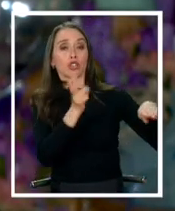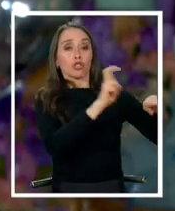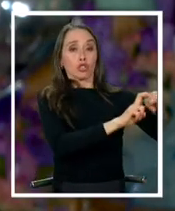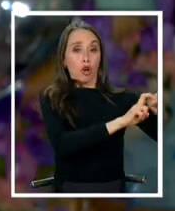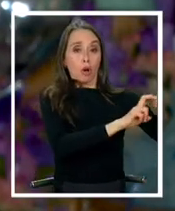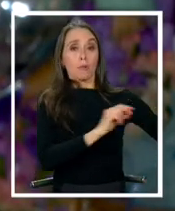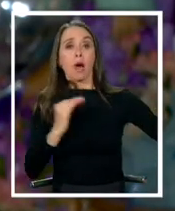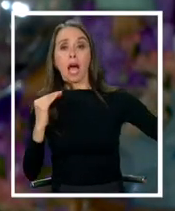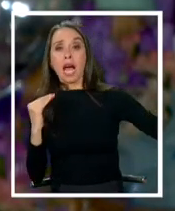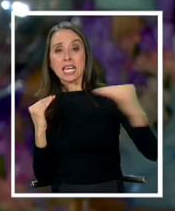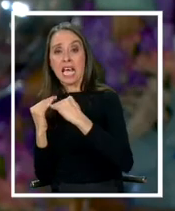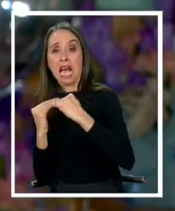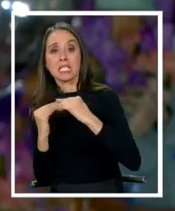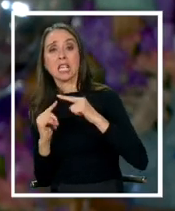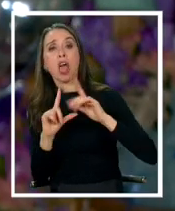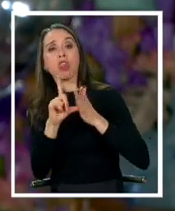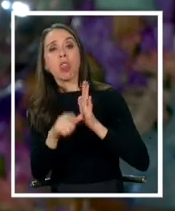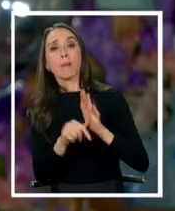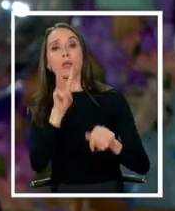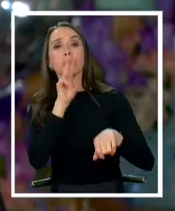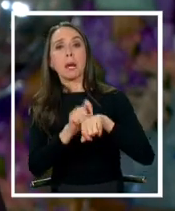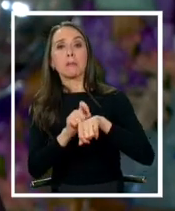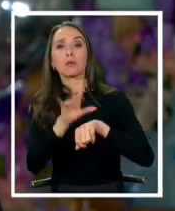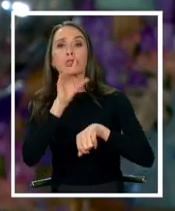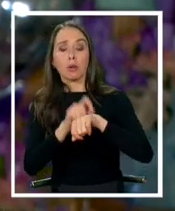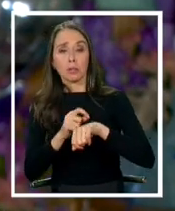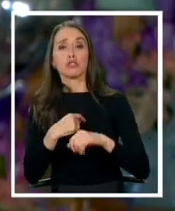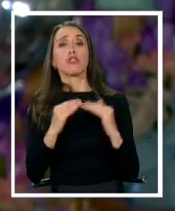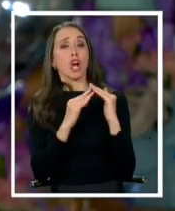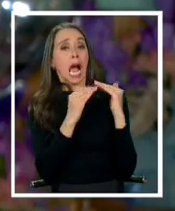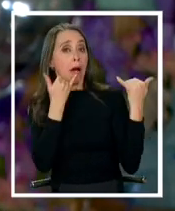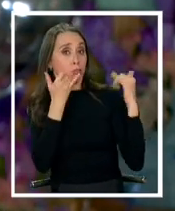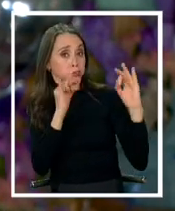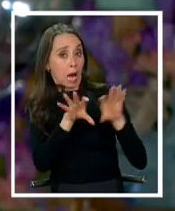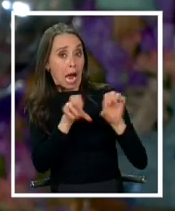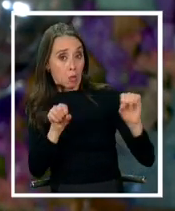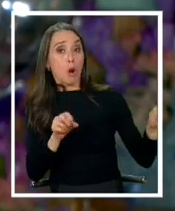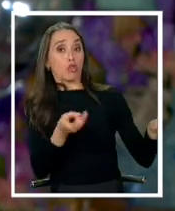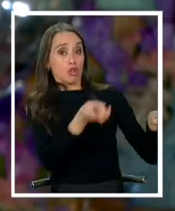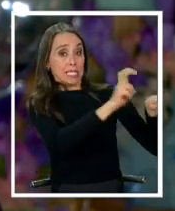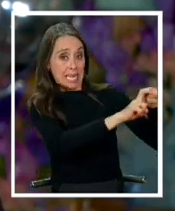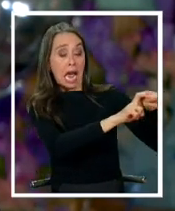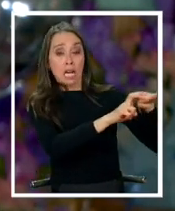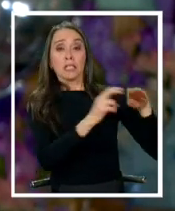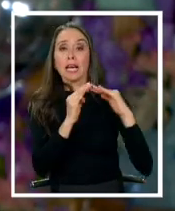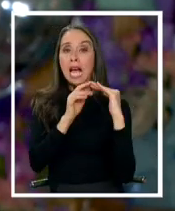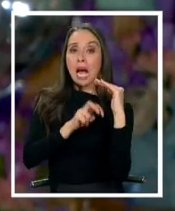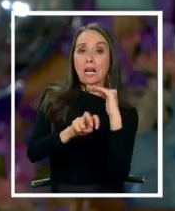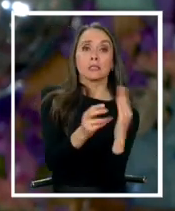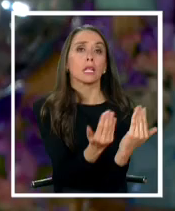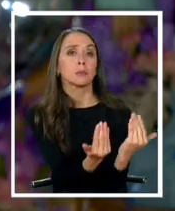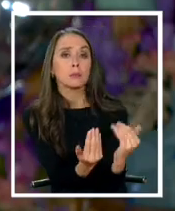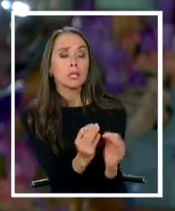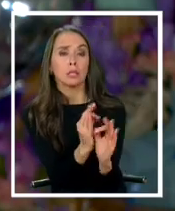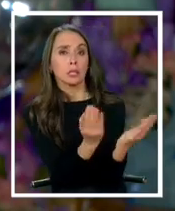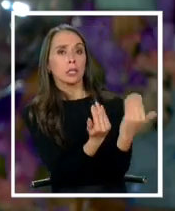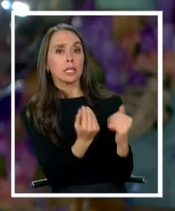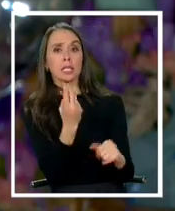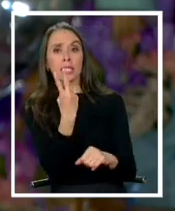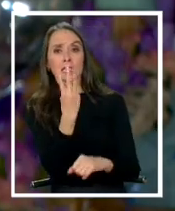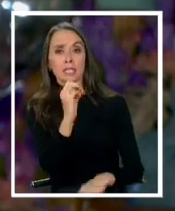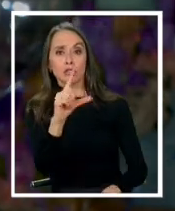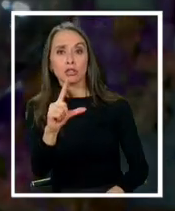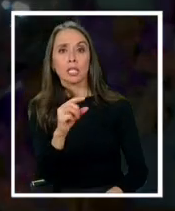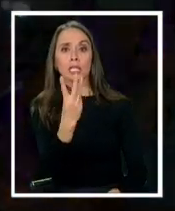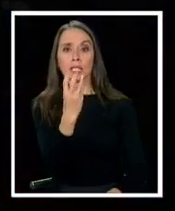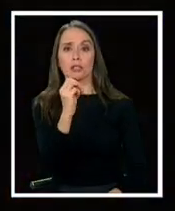ya debería haber estado acá. Y yo salí a esperarla afuera. Y nunca llegó. Nunca llegó, era las 3:05, 3:07